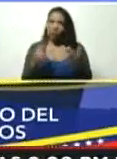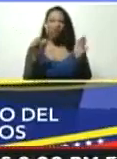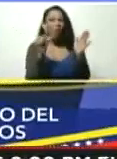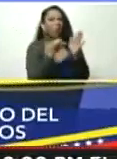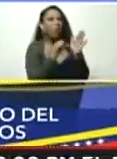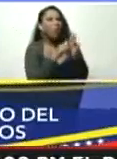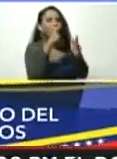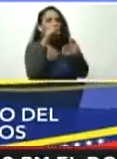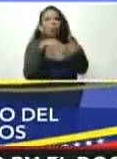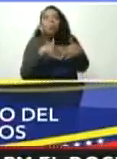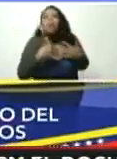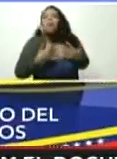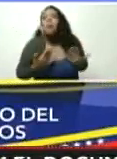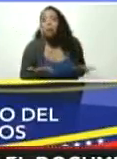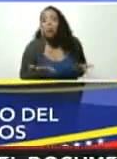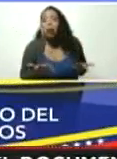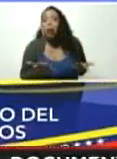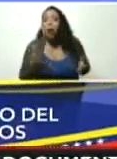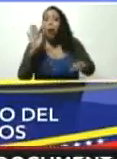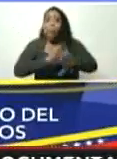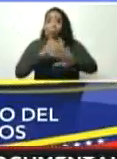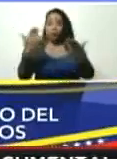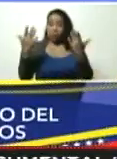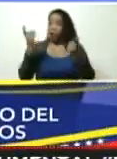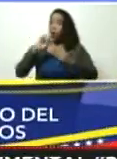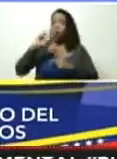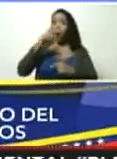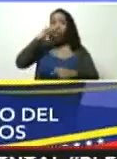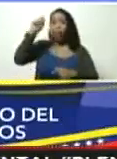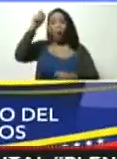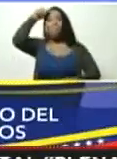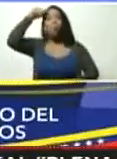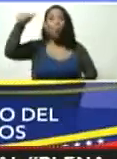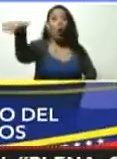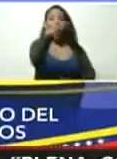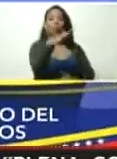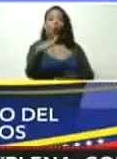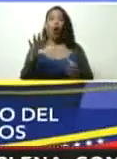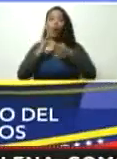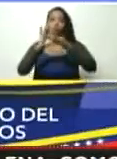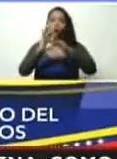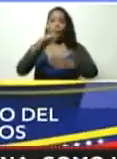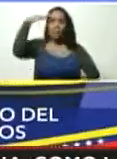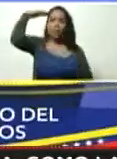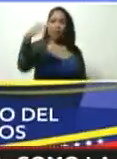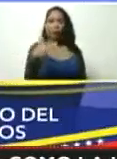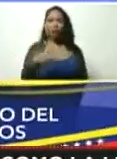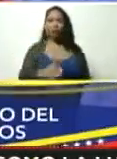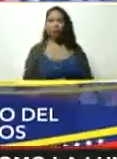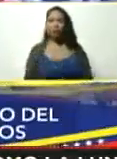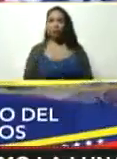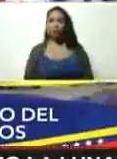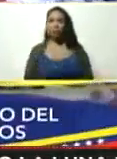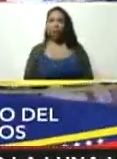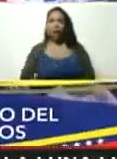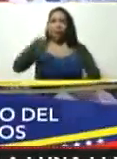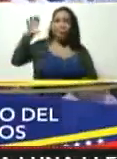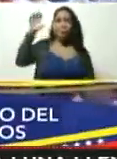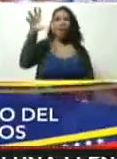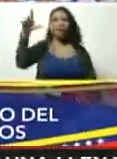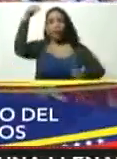Maduro? Porque no es Maduro, es el pueblo, es la Unión Cívico-Militar, es la patria